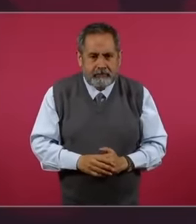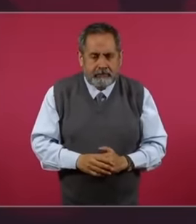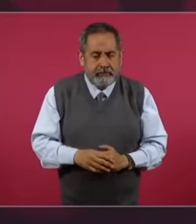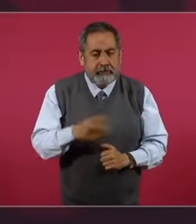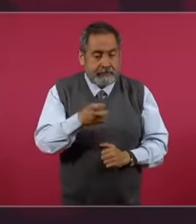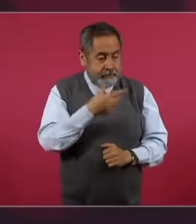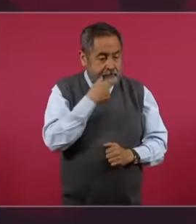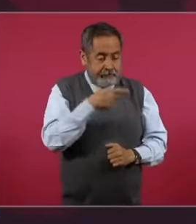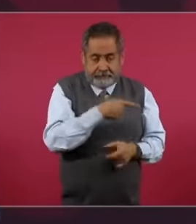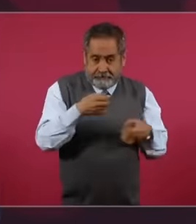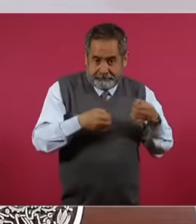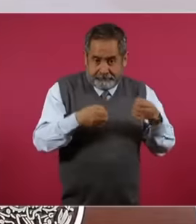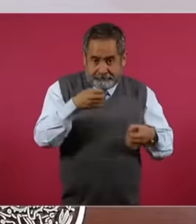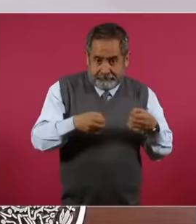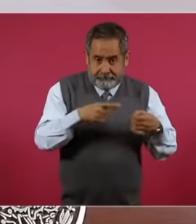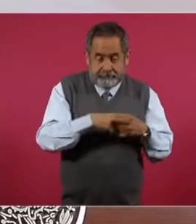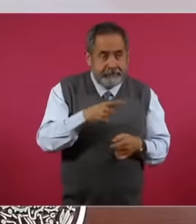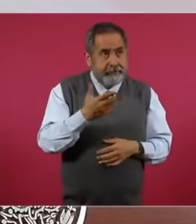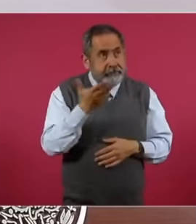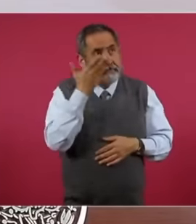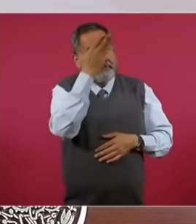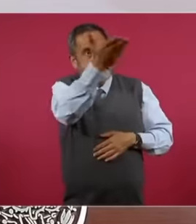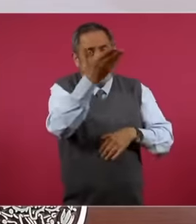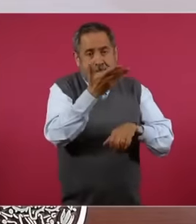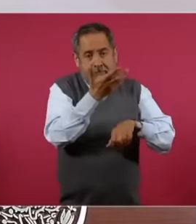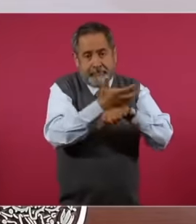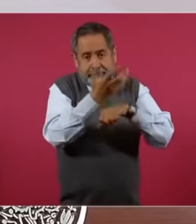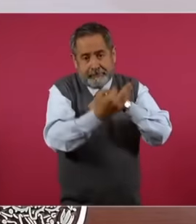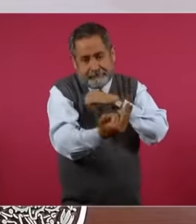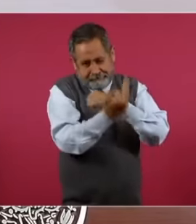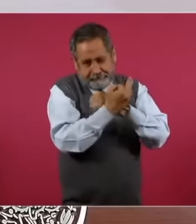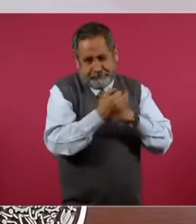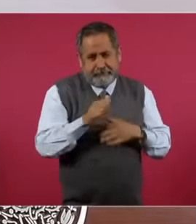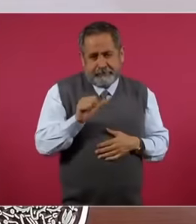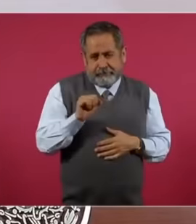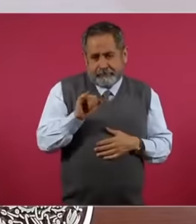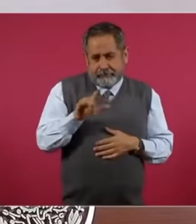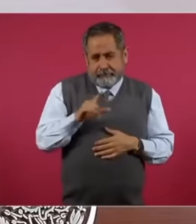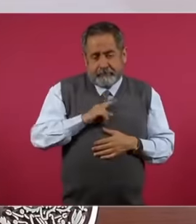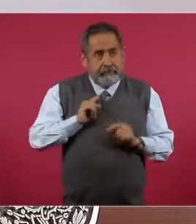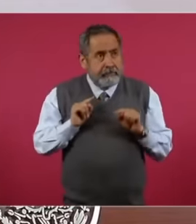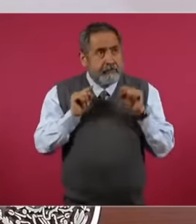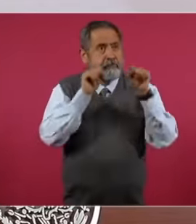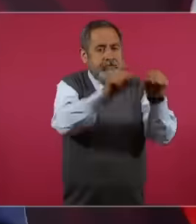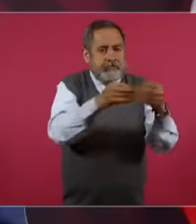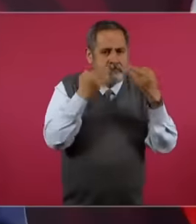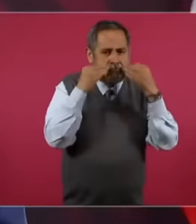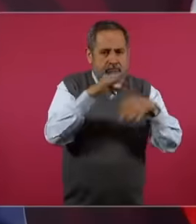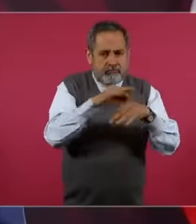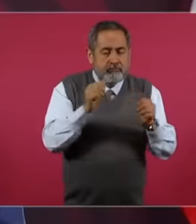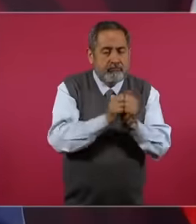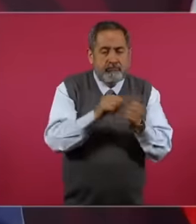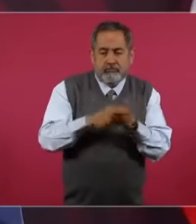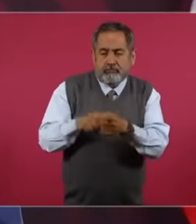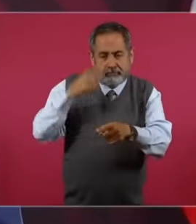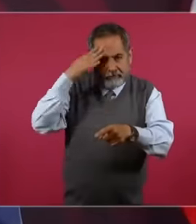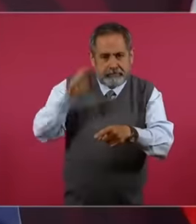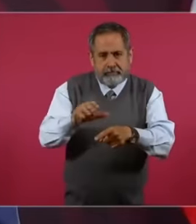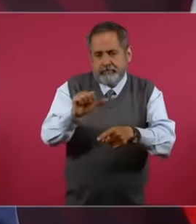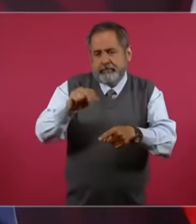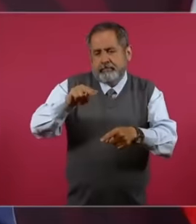este juez pide asilo, va de testigo la señora Anabel